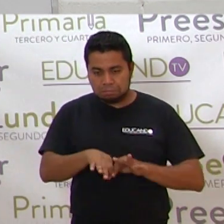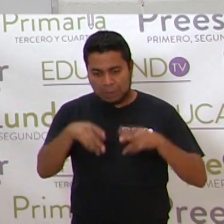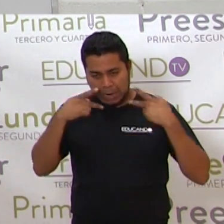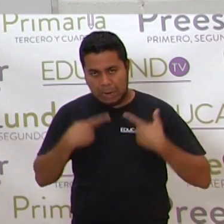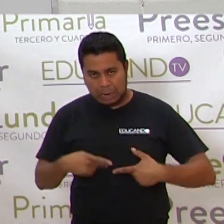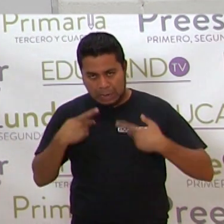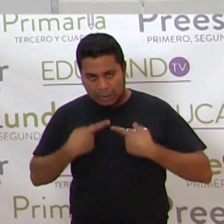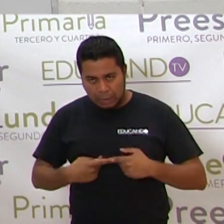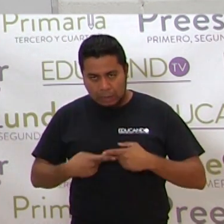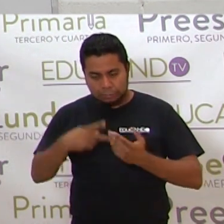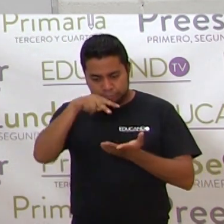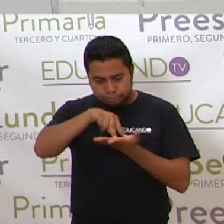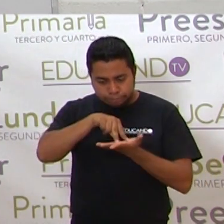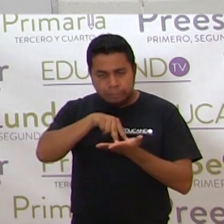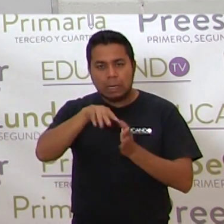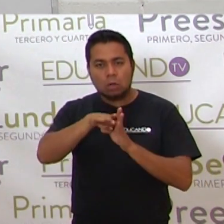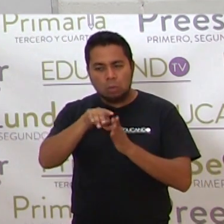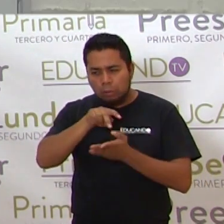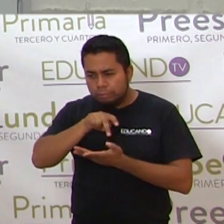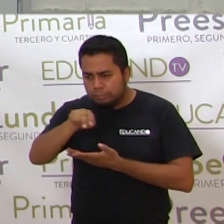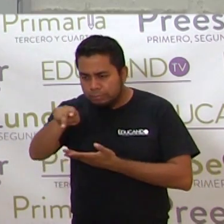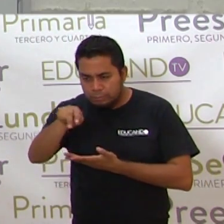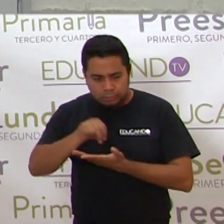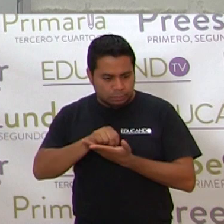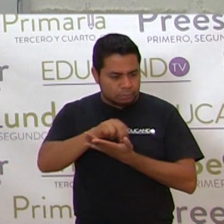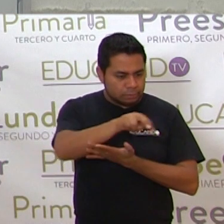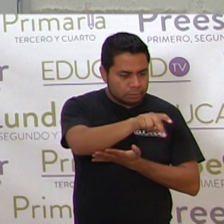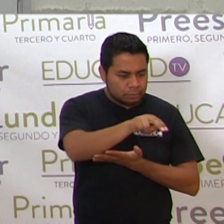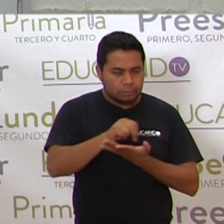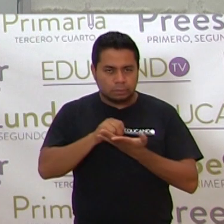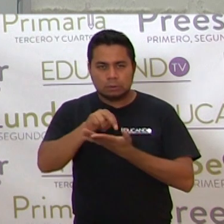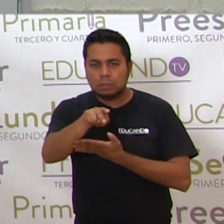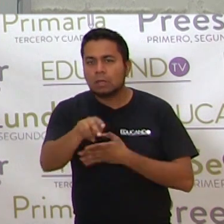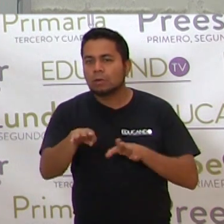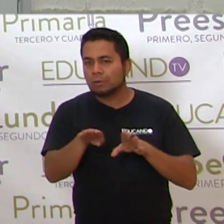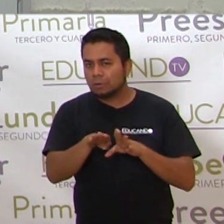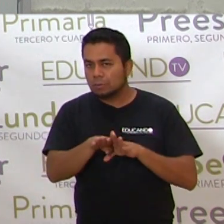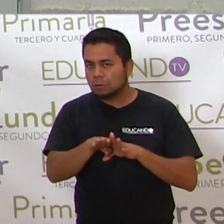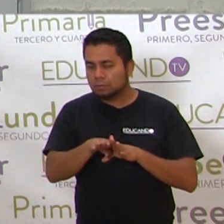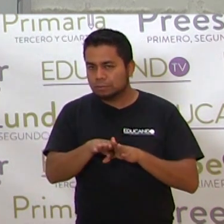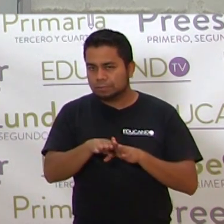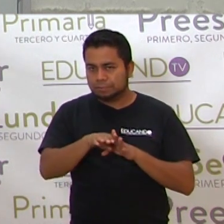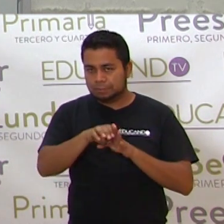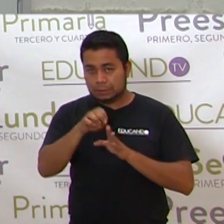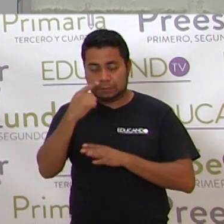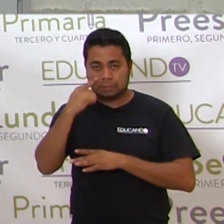personajes? Bien. En las acotaciones,